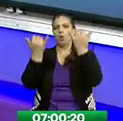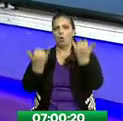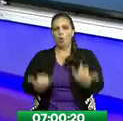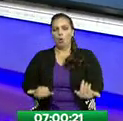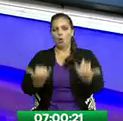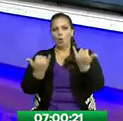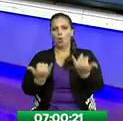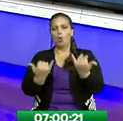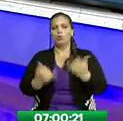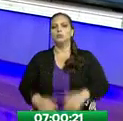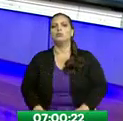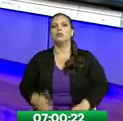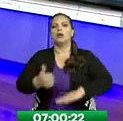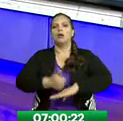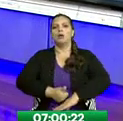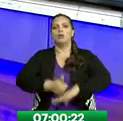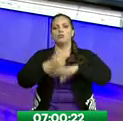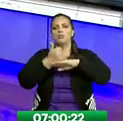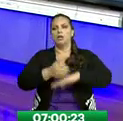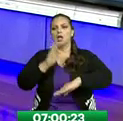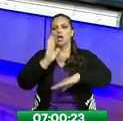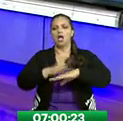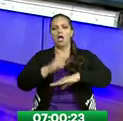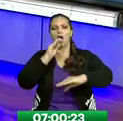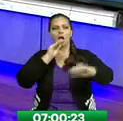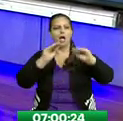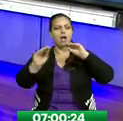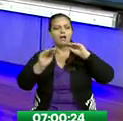llamados a juicio por el caso Sobornos